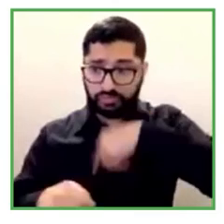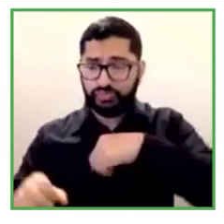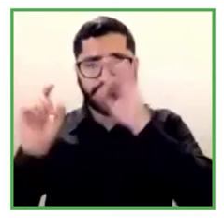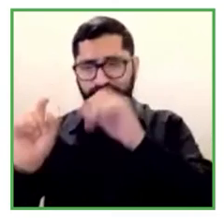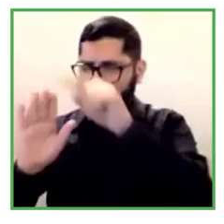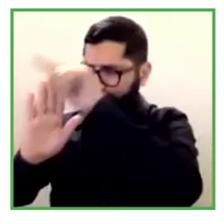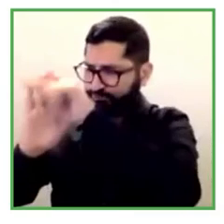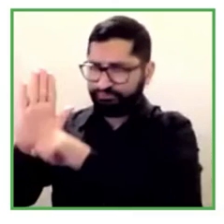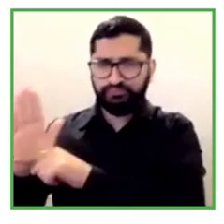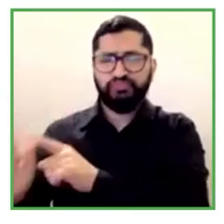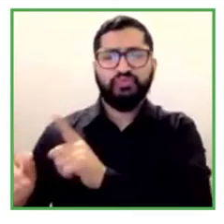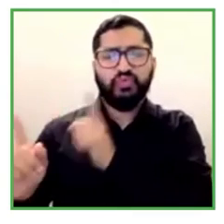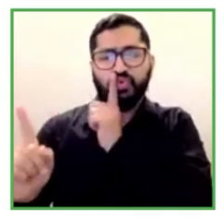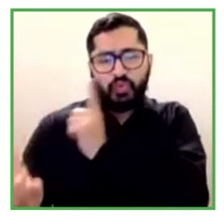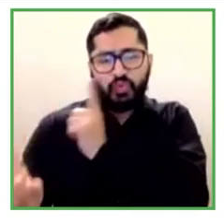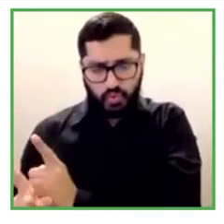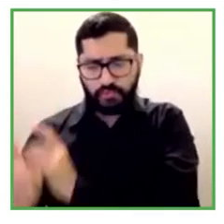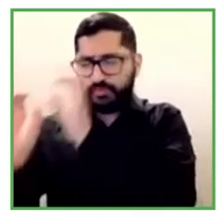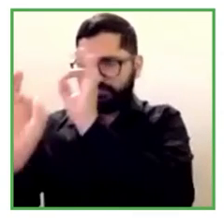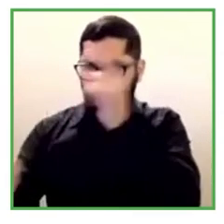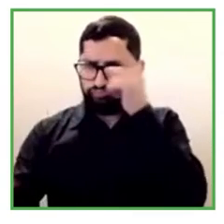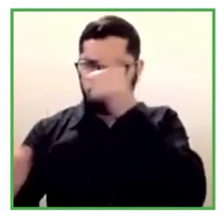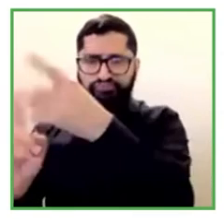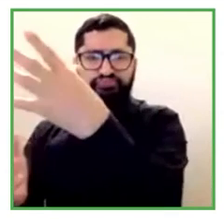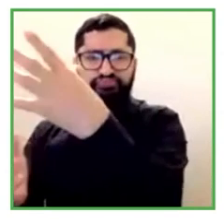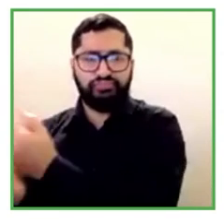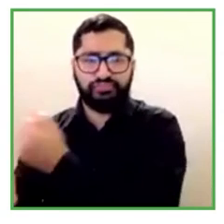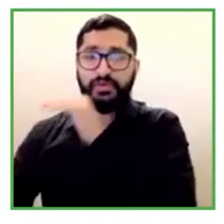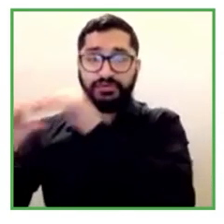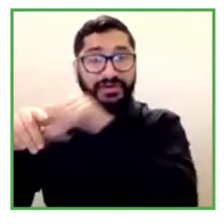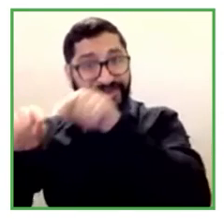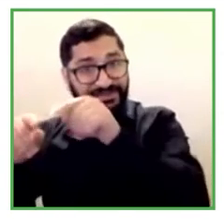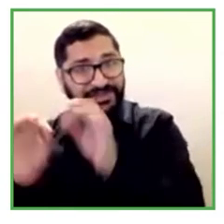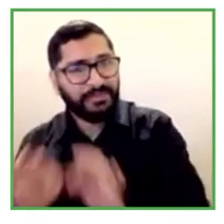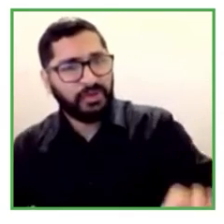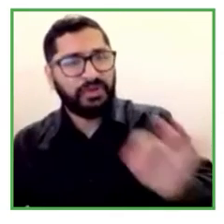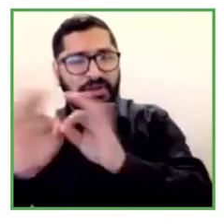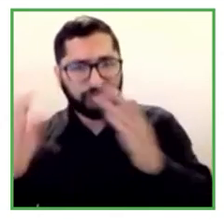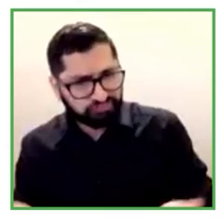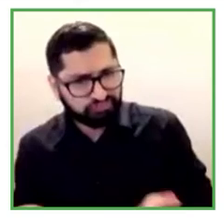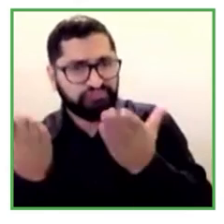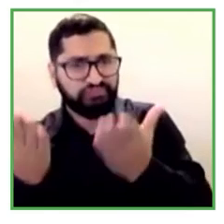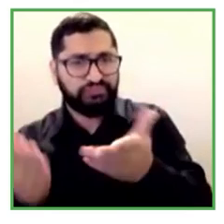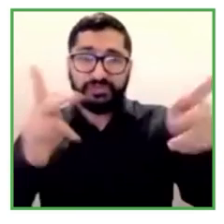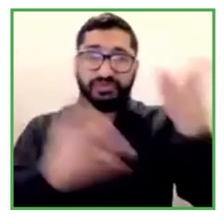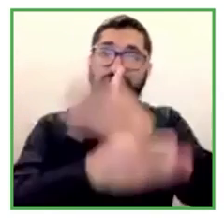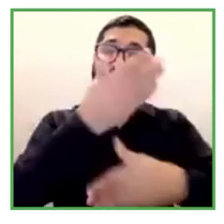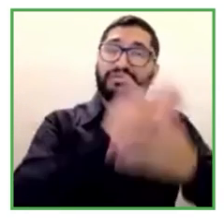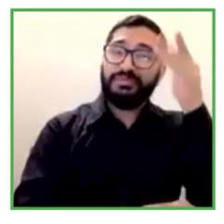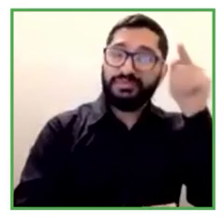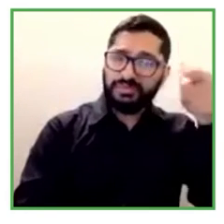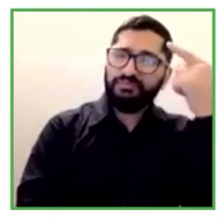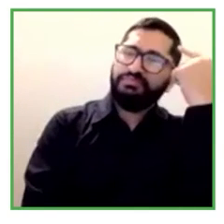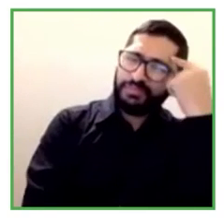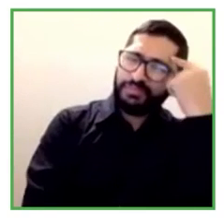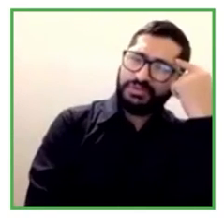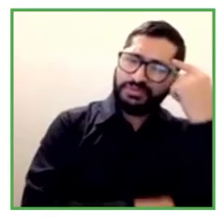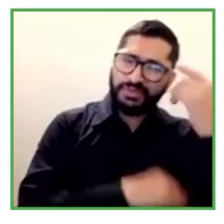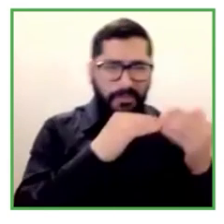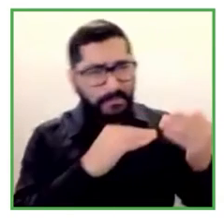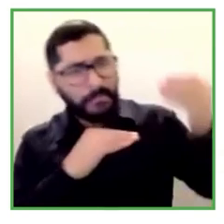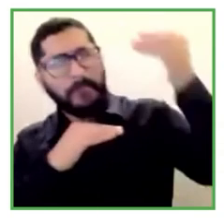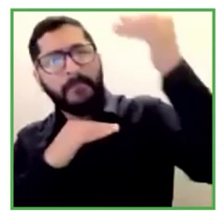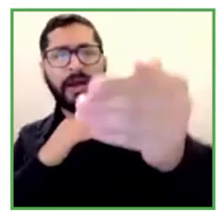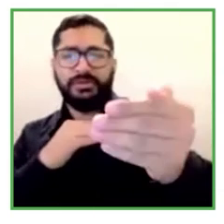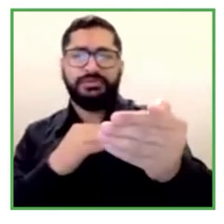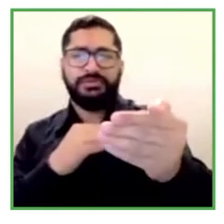sentido, también hacia las personas de discapacidad hemos pensado en ir un poco más allá, como les contaba, y efectivamente implementar este